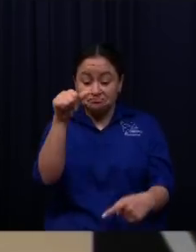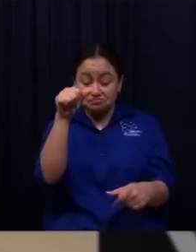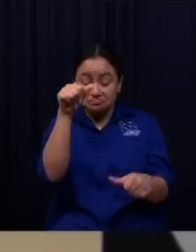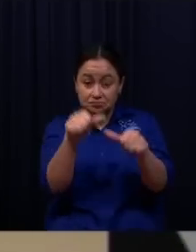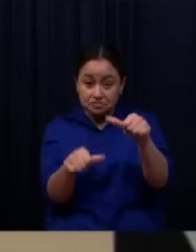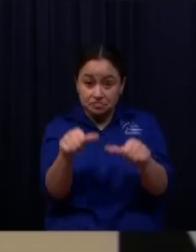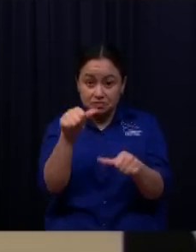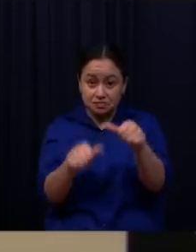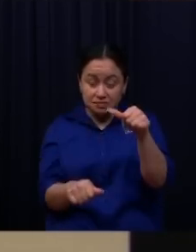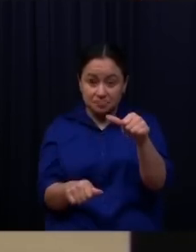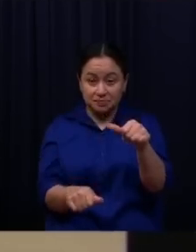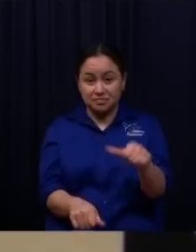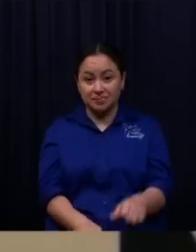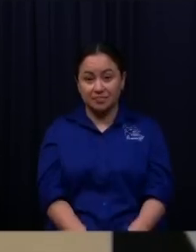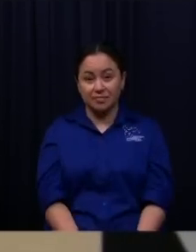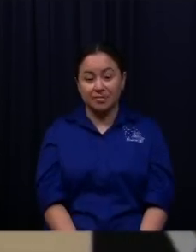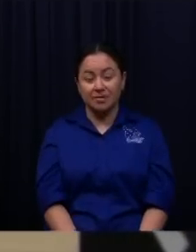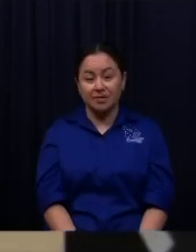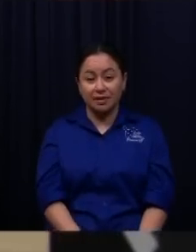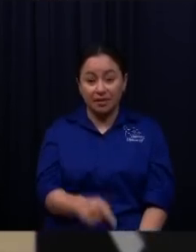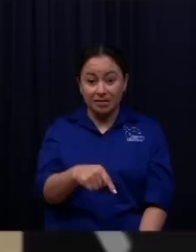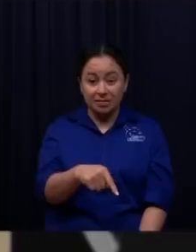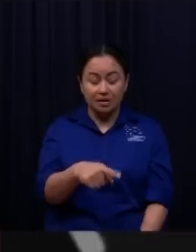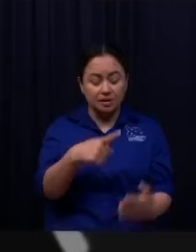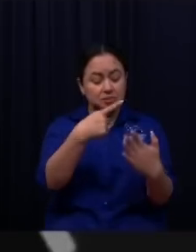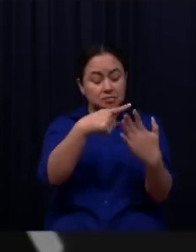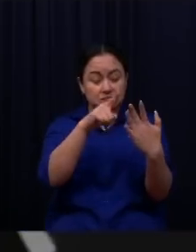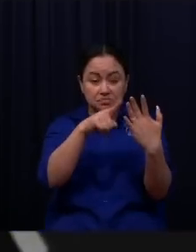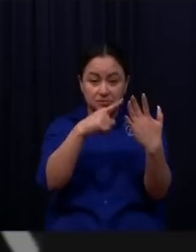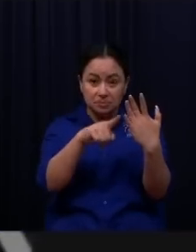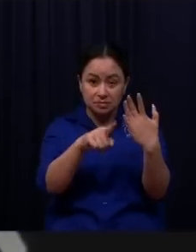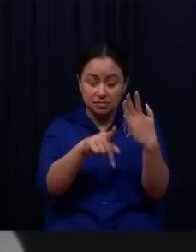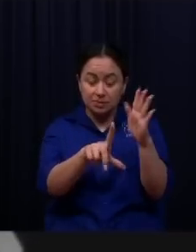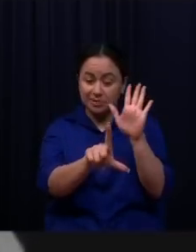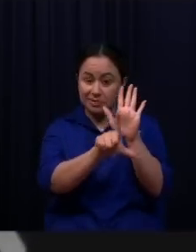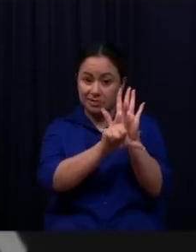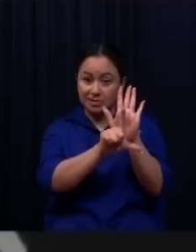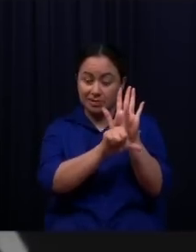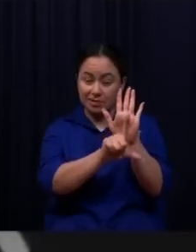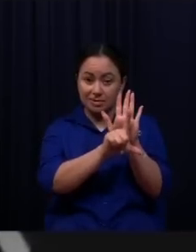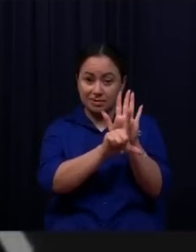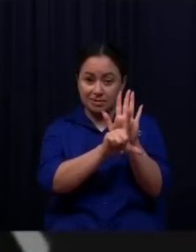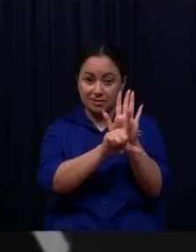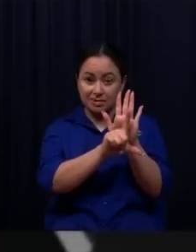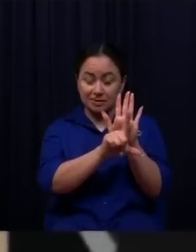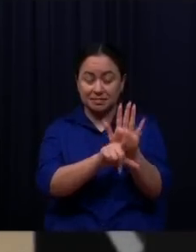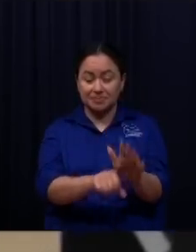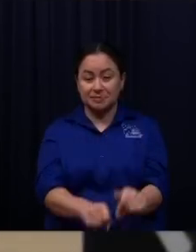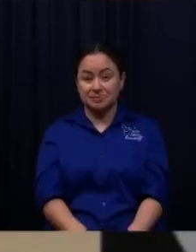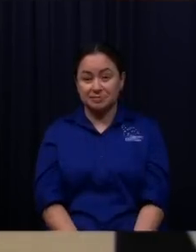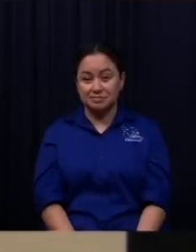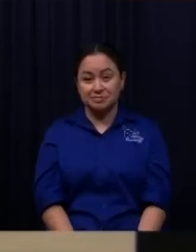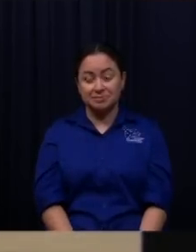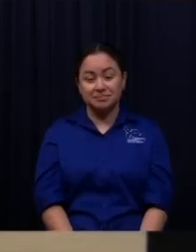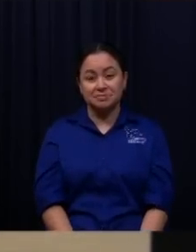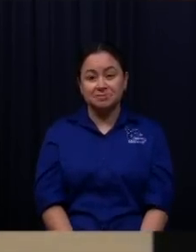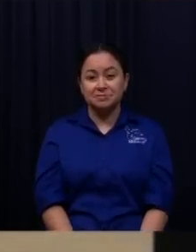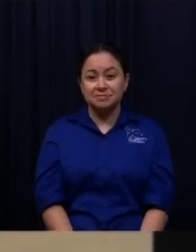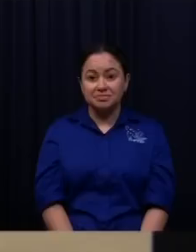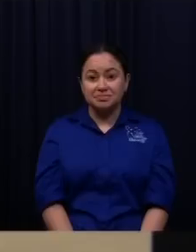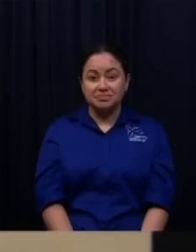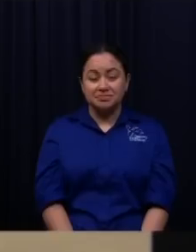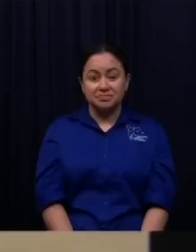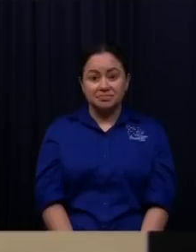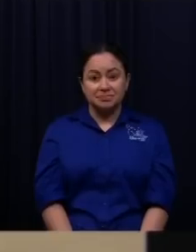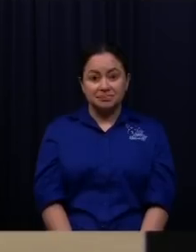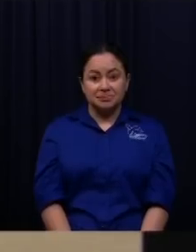requisitos de la ley, pero no lo mandaron a la circuncisión, lo mandaron a la incircuncisión y les tenía que